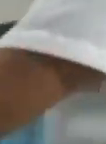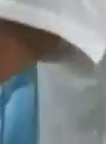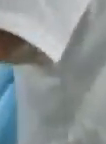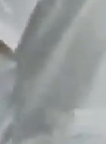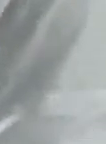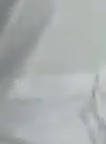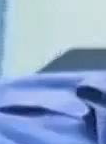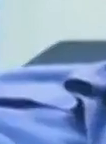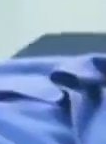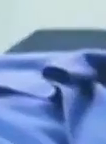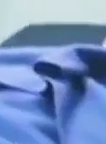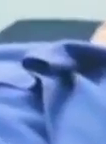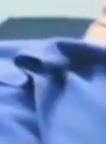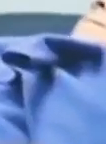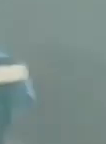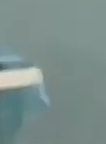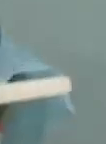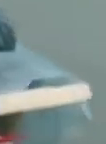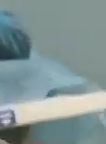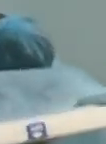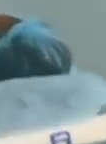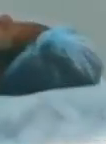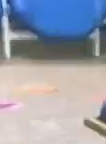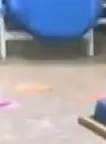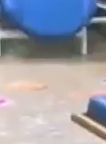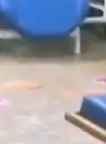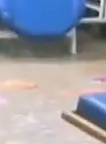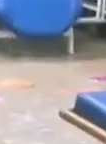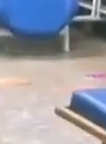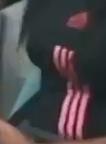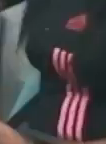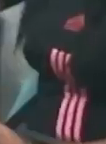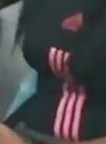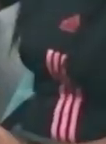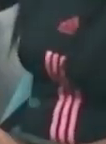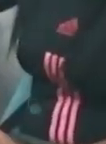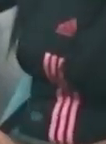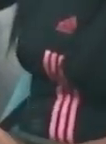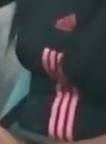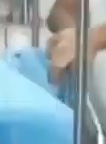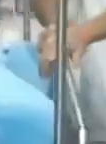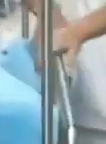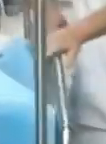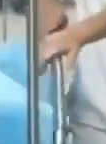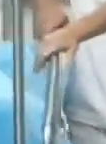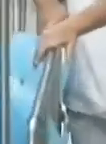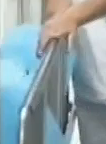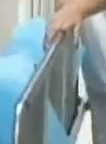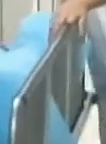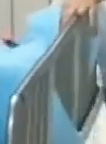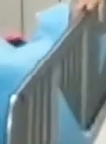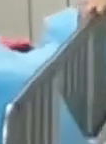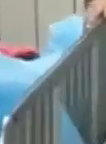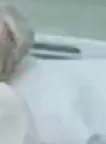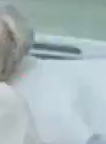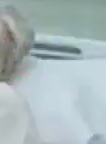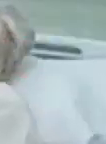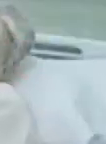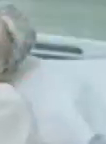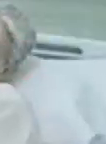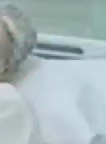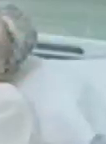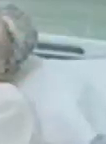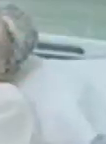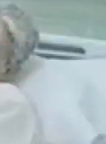como socialistas, como revolucionarios y chavistas, la vida, la felicidad y la seguridad del pueblo de Venezuela. Día de felicidad,